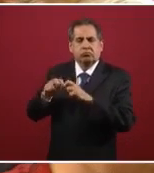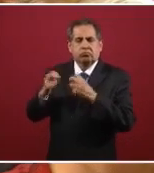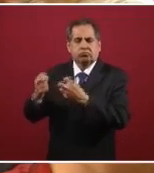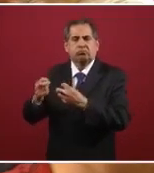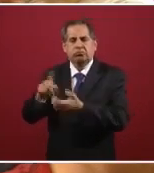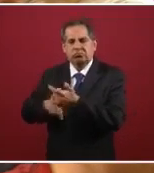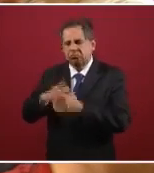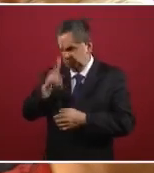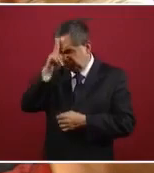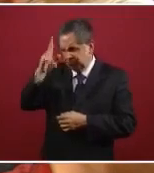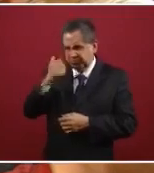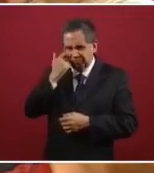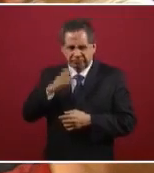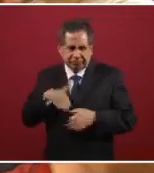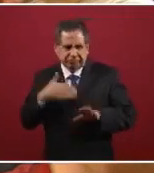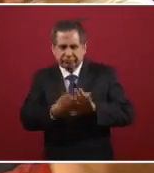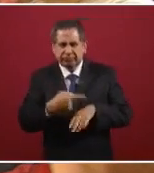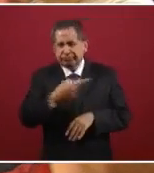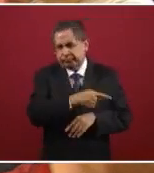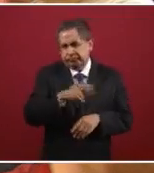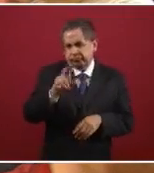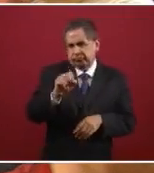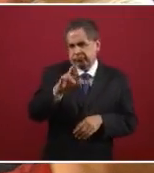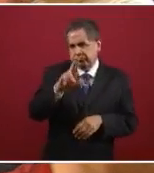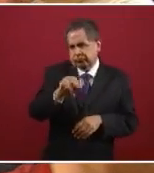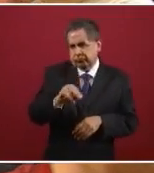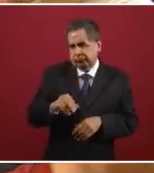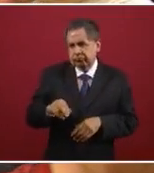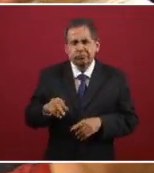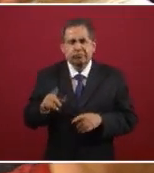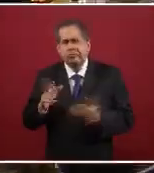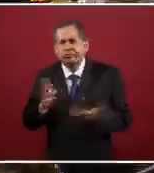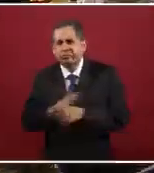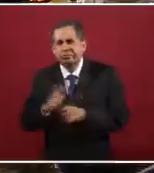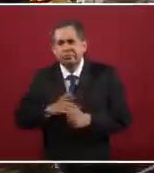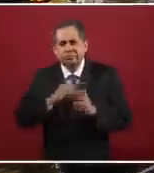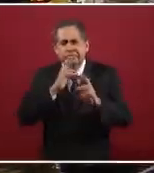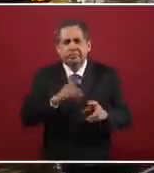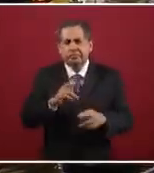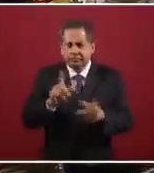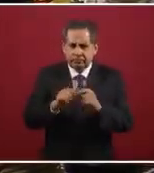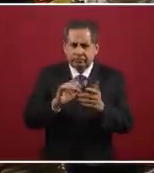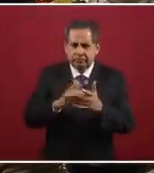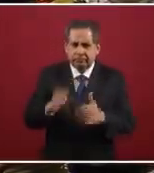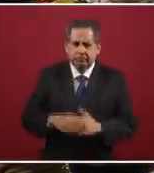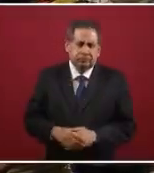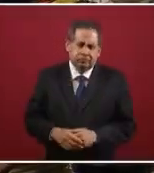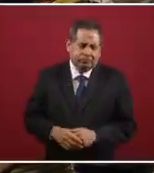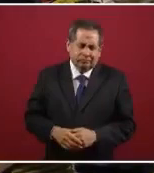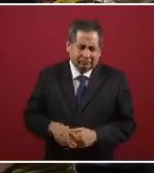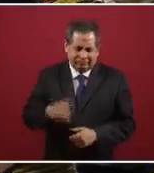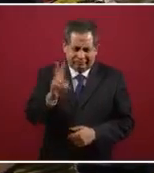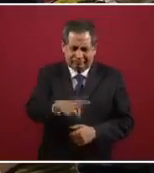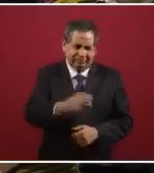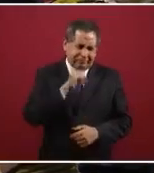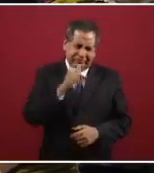esta consigna de actuar en contra de Rosario Robles. ¿Qué le responde, presidente? Gracias. Pues que no es cierto y